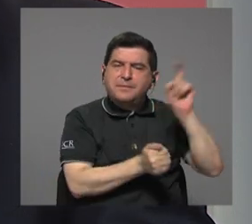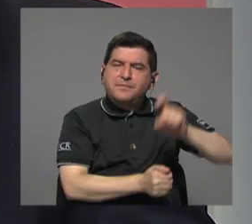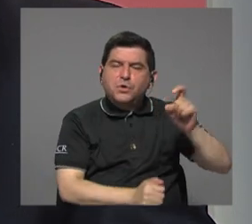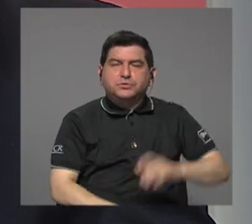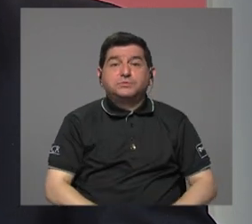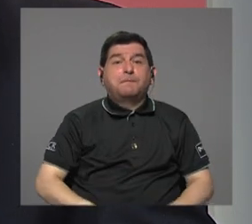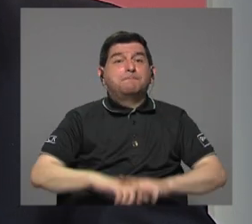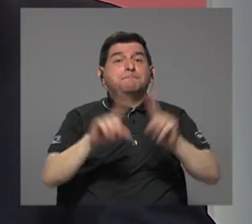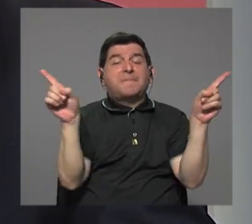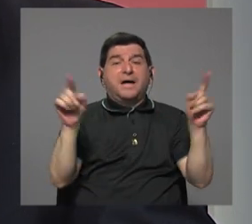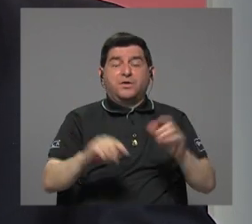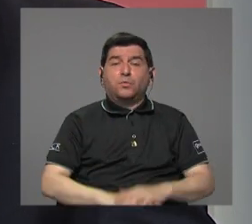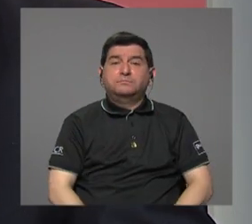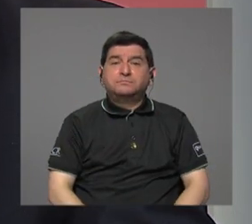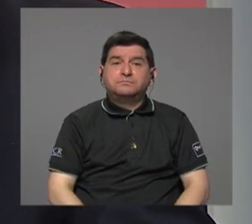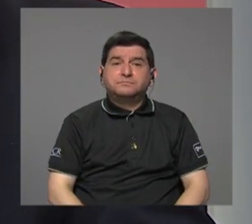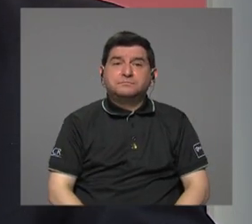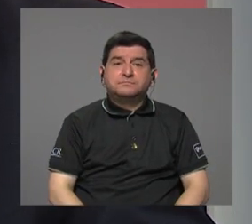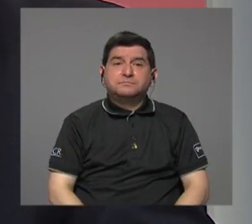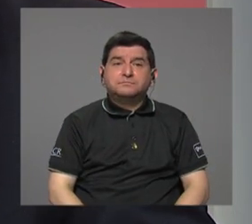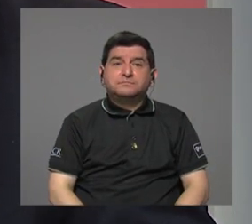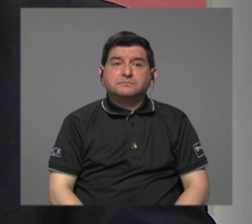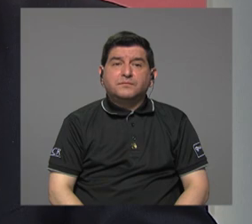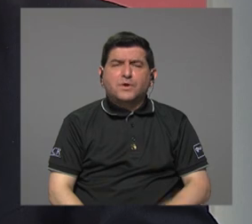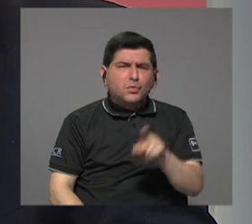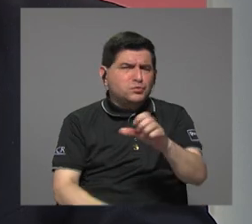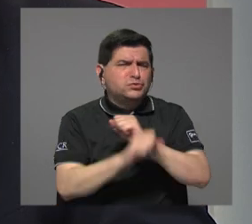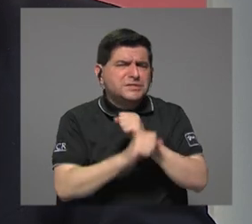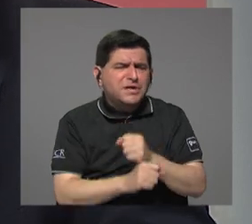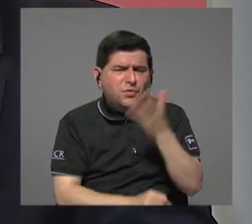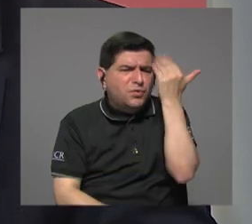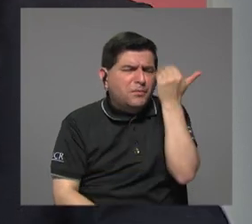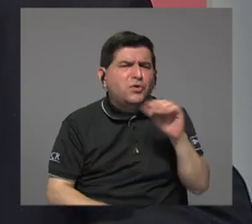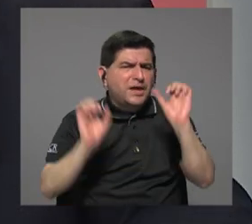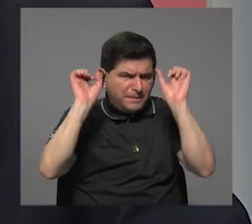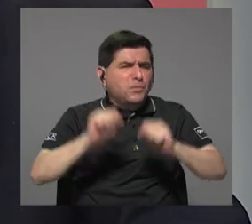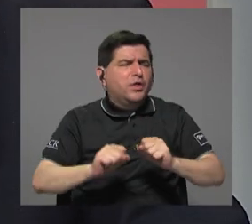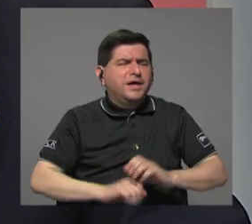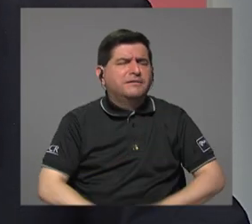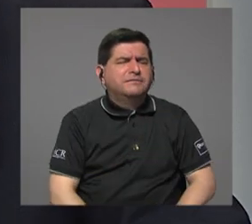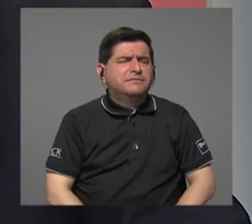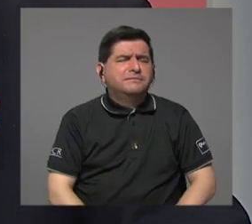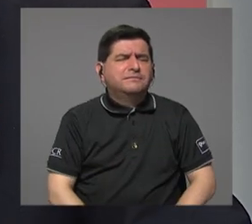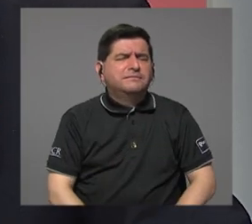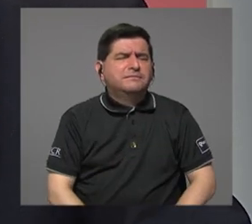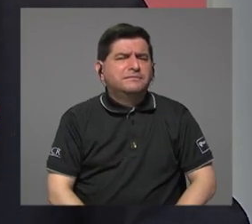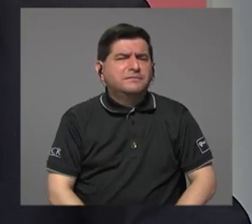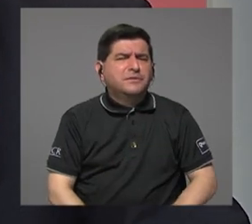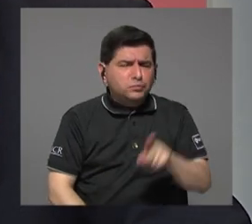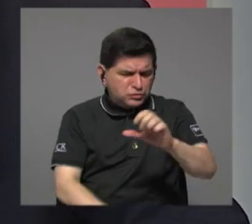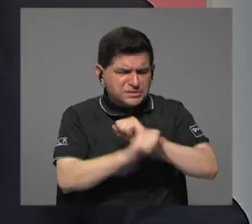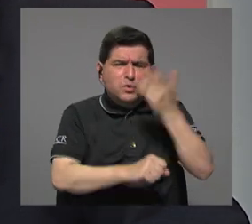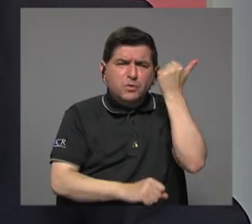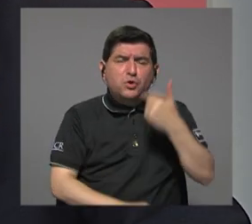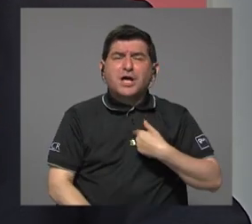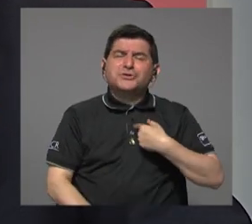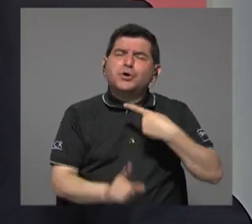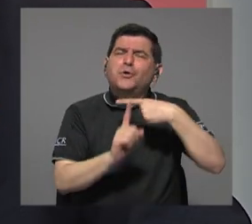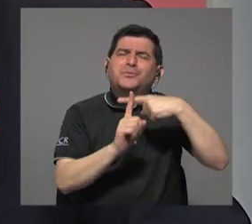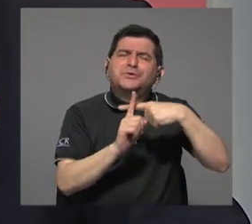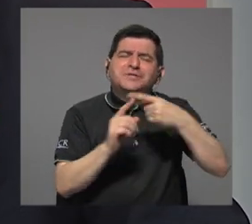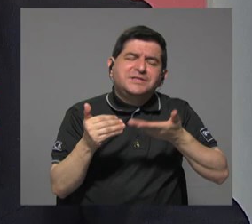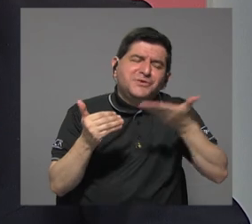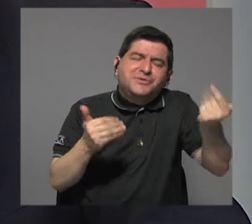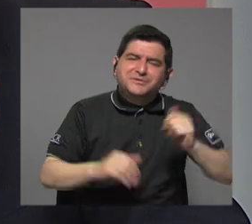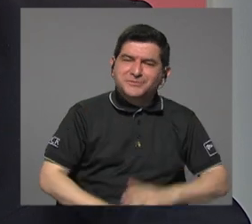hacerle pero voy a estar seguro de buen marketing se puede a estas señoras optimista en estas